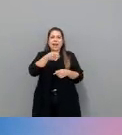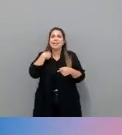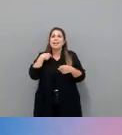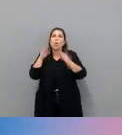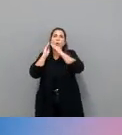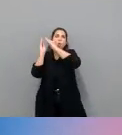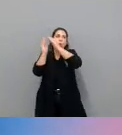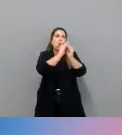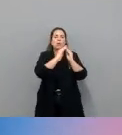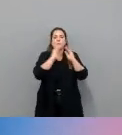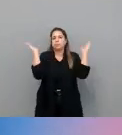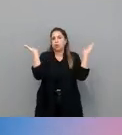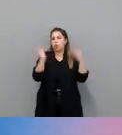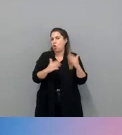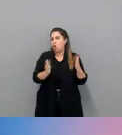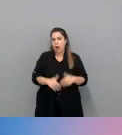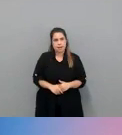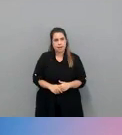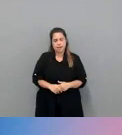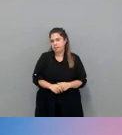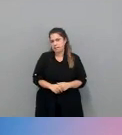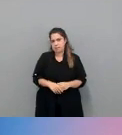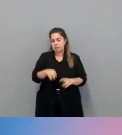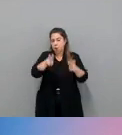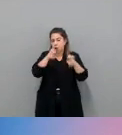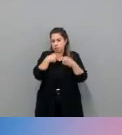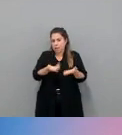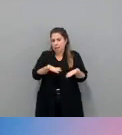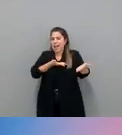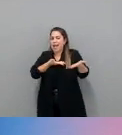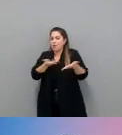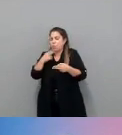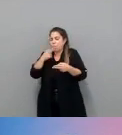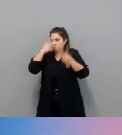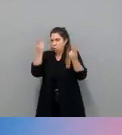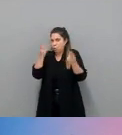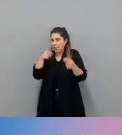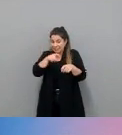universalidad en estas ayudas públicas.